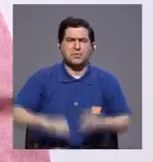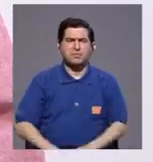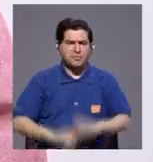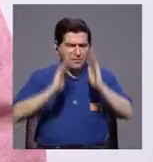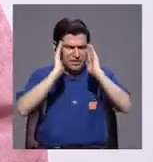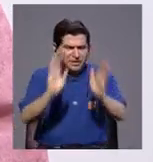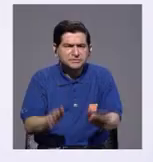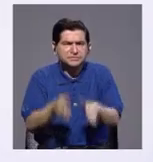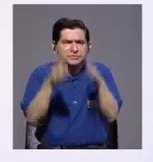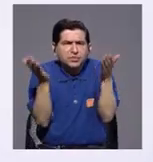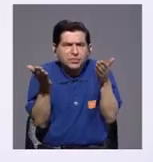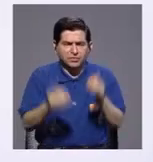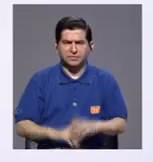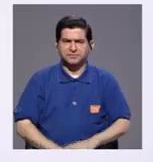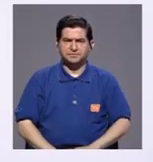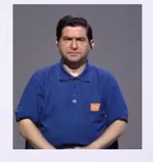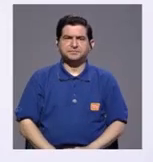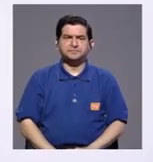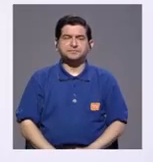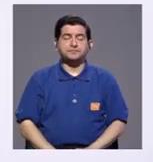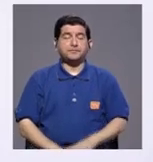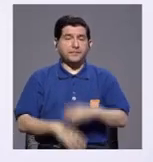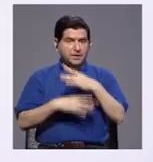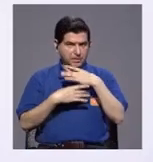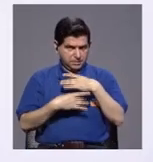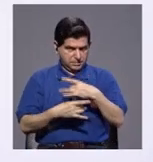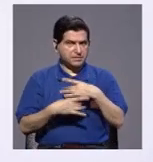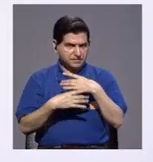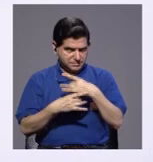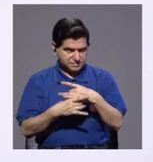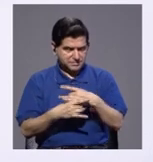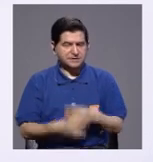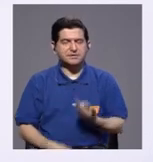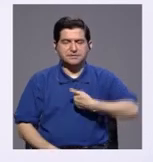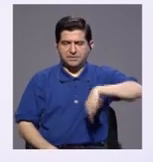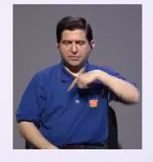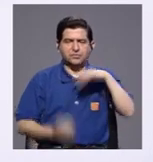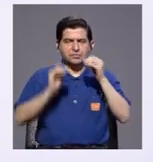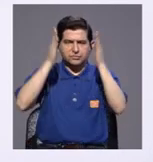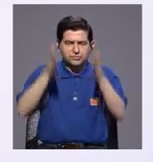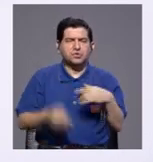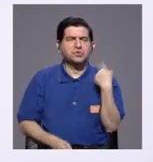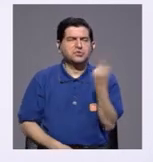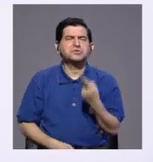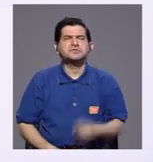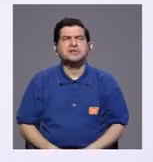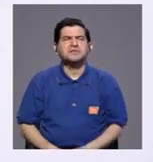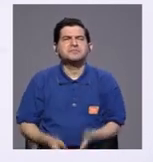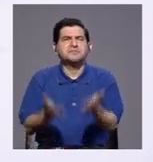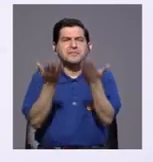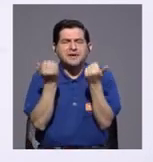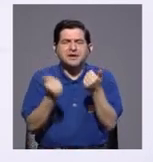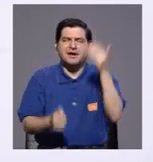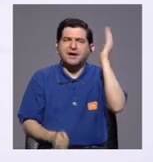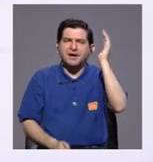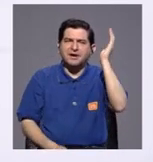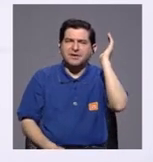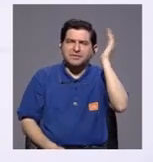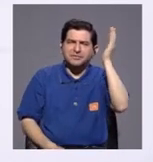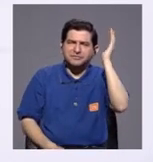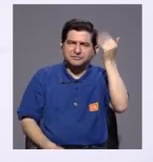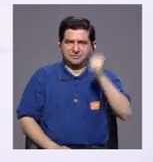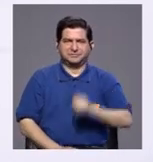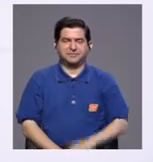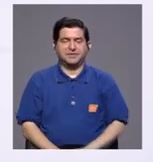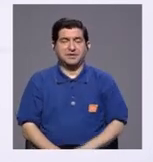lo abordaron y claro y pocos bueno algo interesante es que como académicos tendemos siempre a querer dar una charla magistral verdad